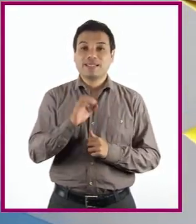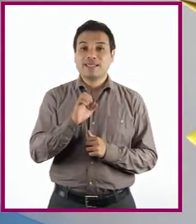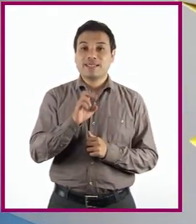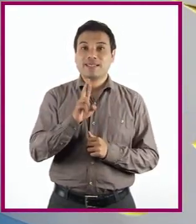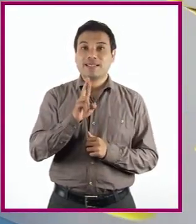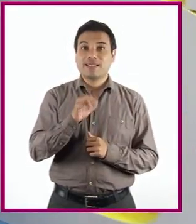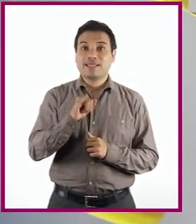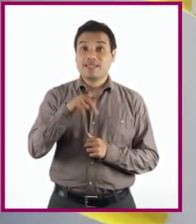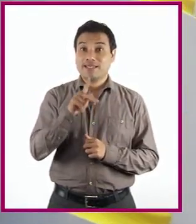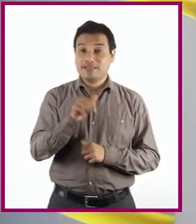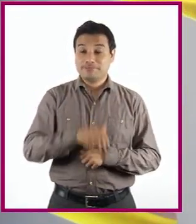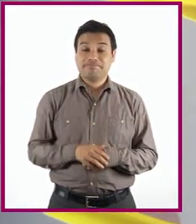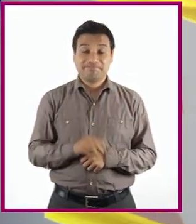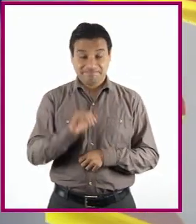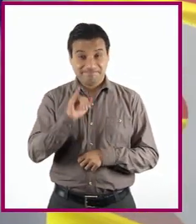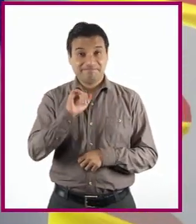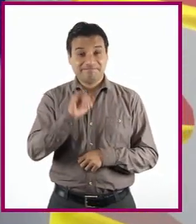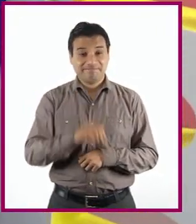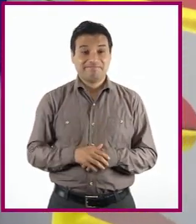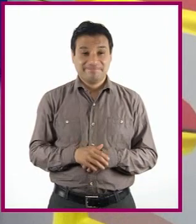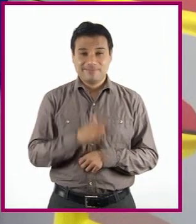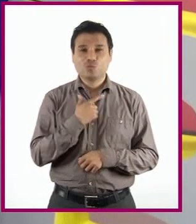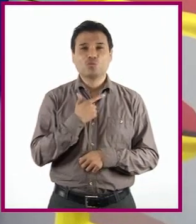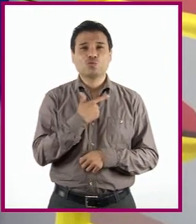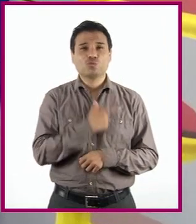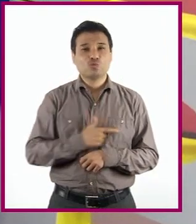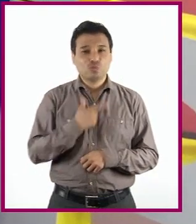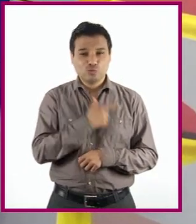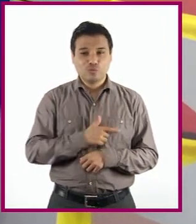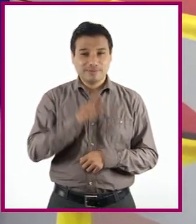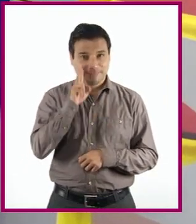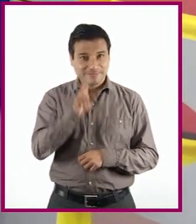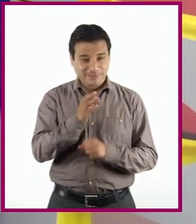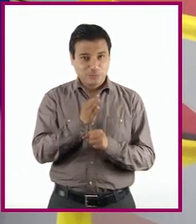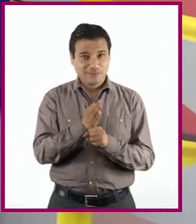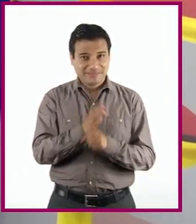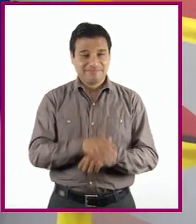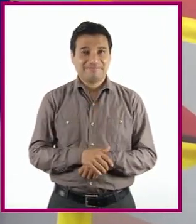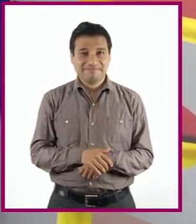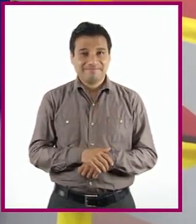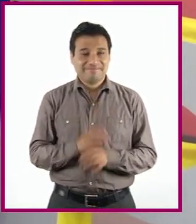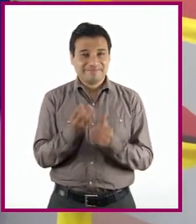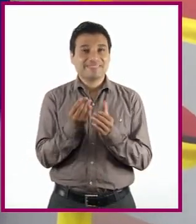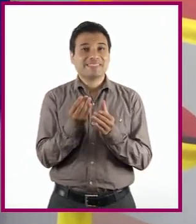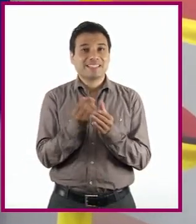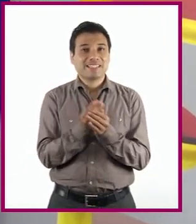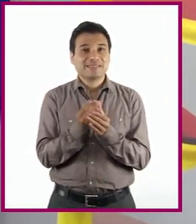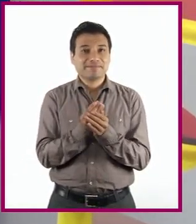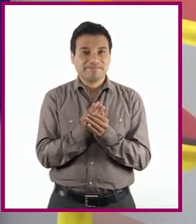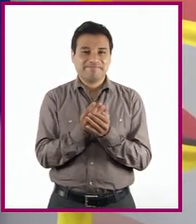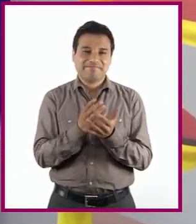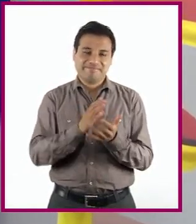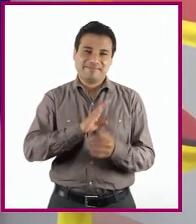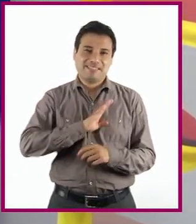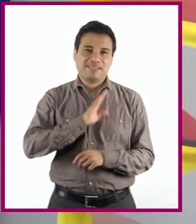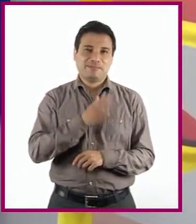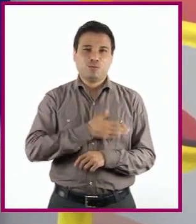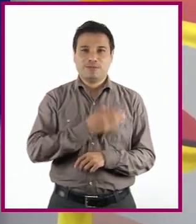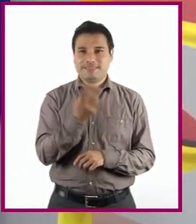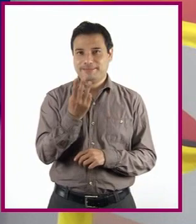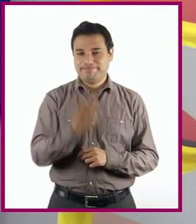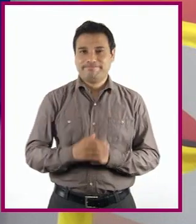Argüelles Cárdenas y efectivamente es un gusto encontrarnos por aquí en una sesión más de Lengua Materna